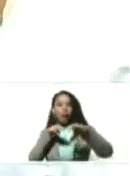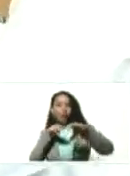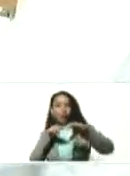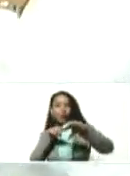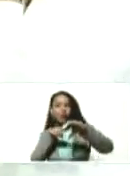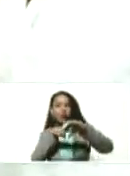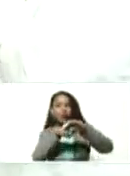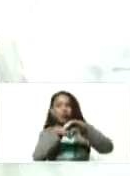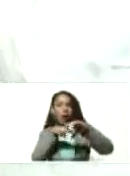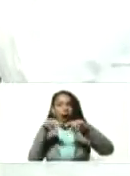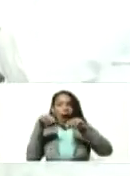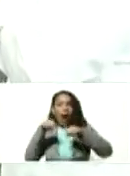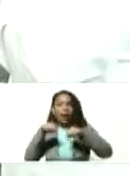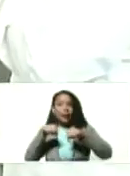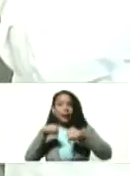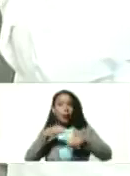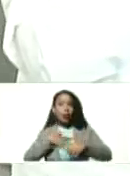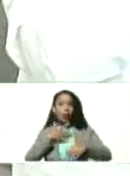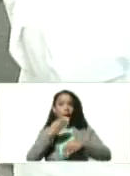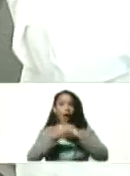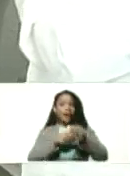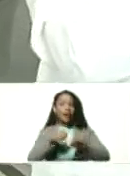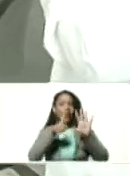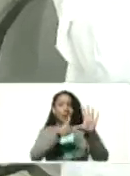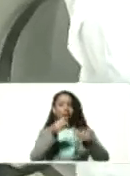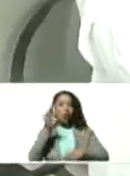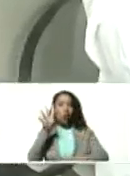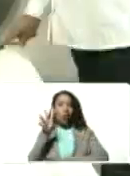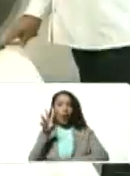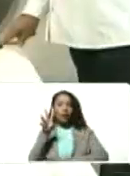podemos hacer 64 cortes. 64 cortes.